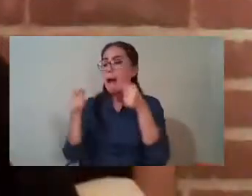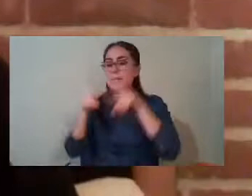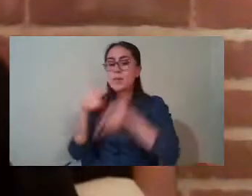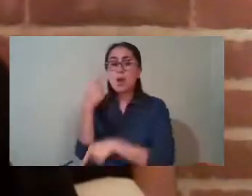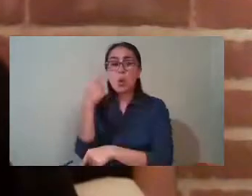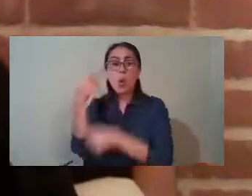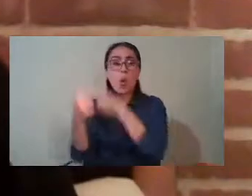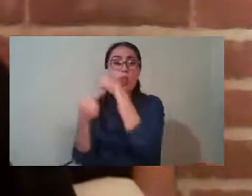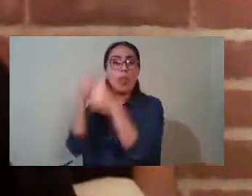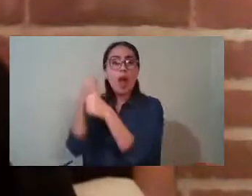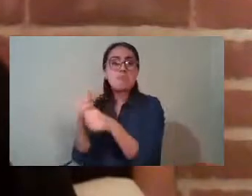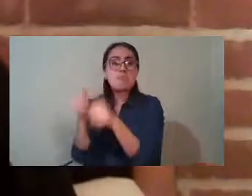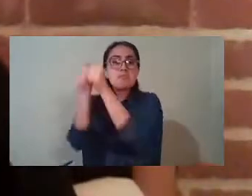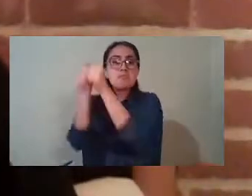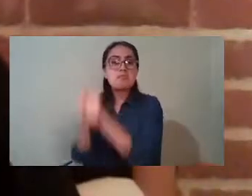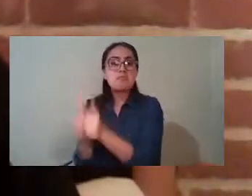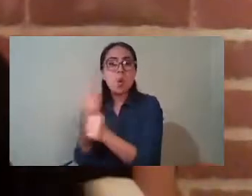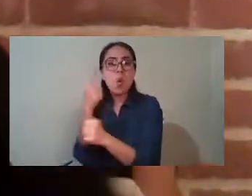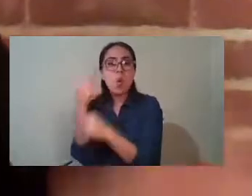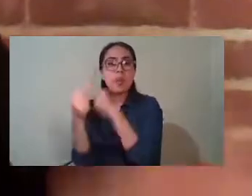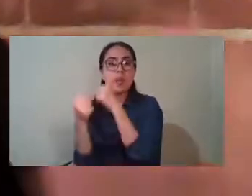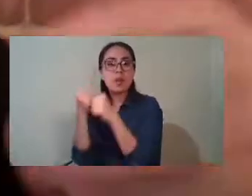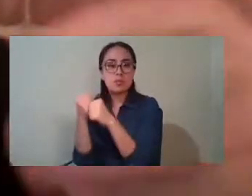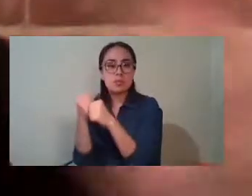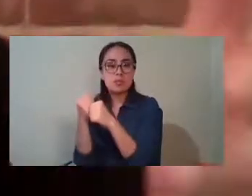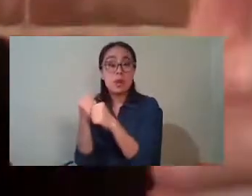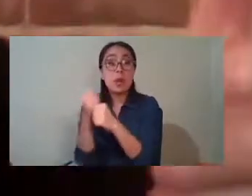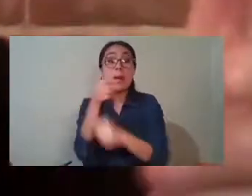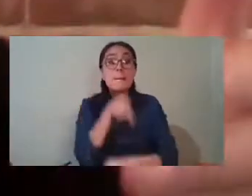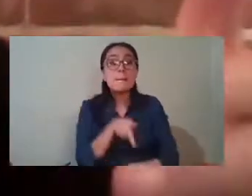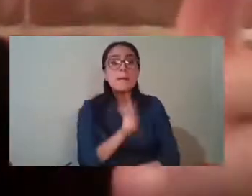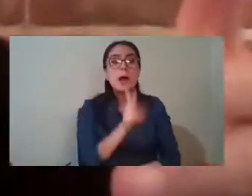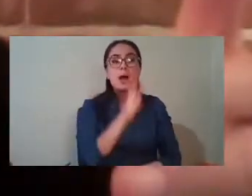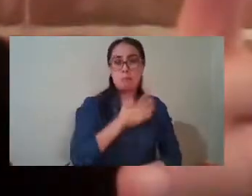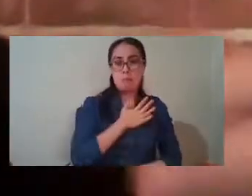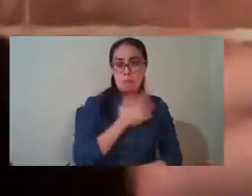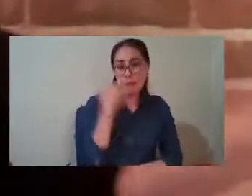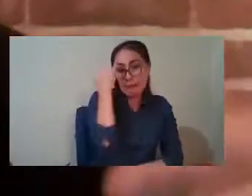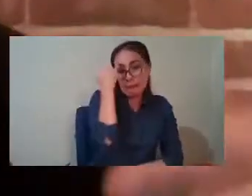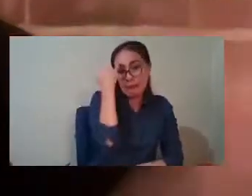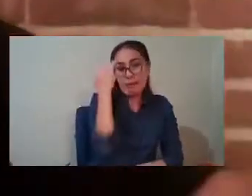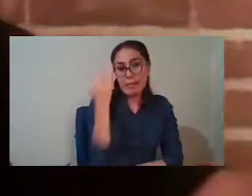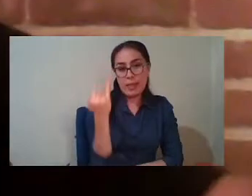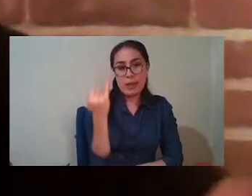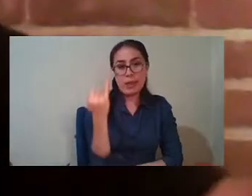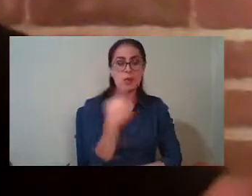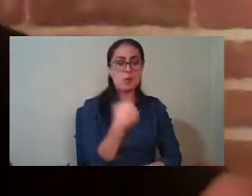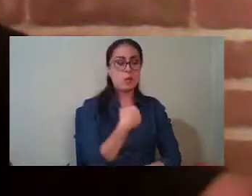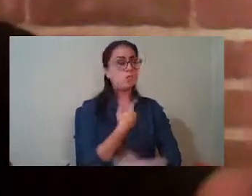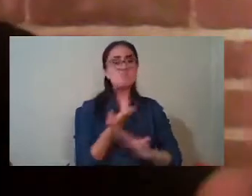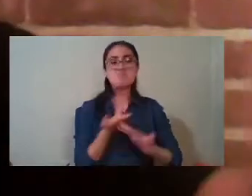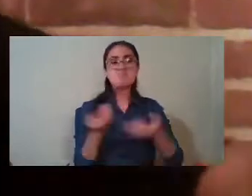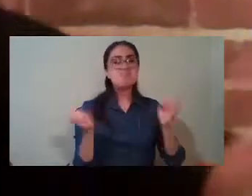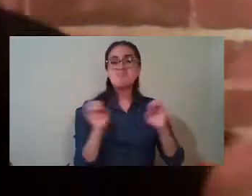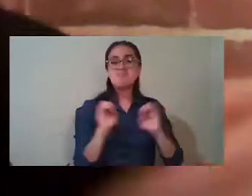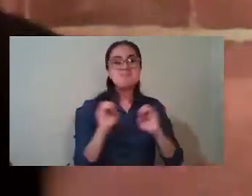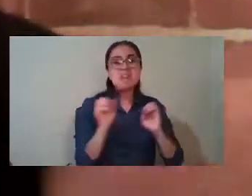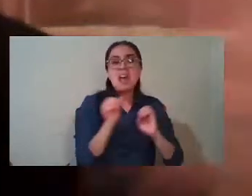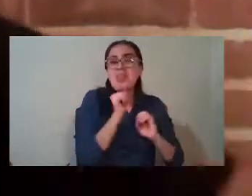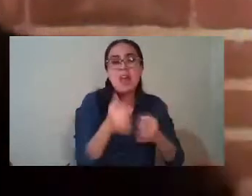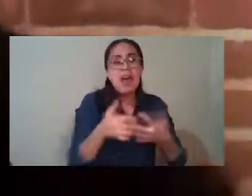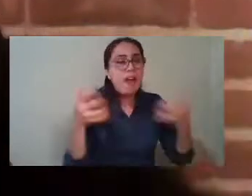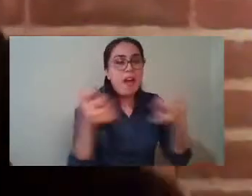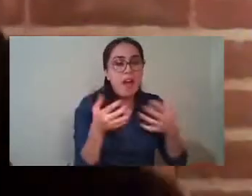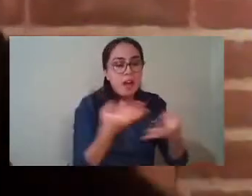habitando justamente esa casa. Pero en mi hipótesis de dramática era, no llegó a hacerlo, heredaron un lote